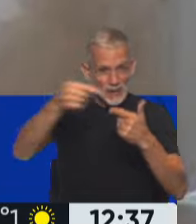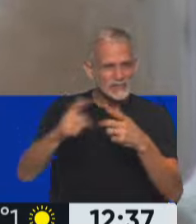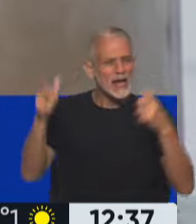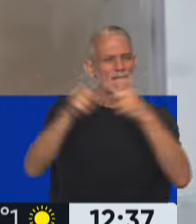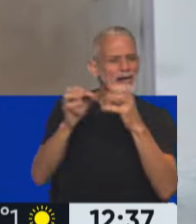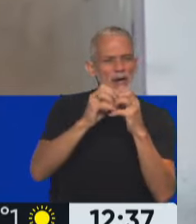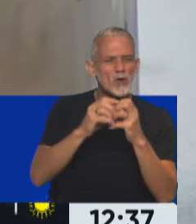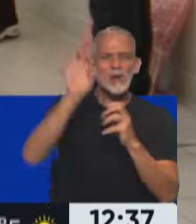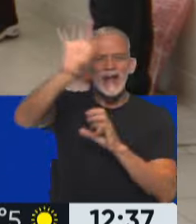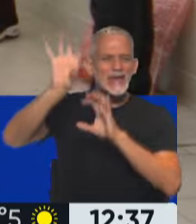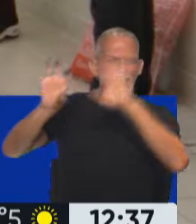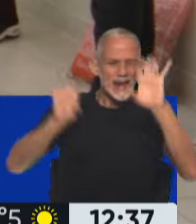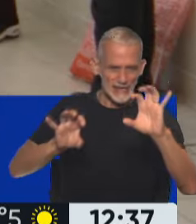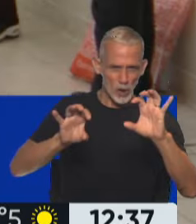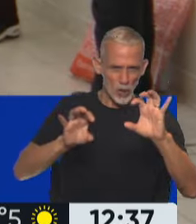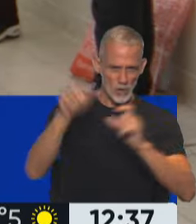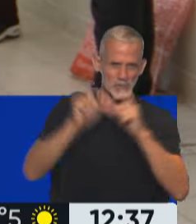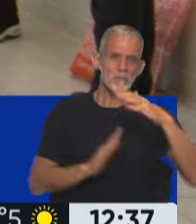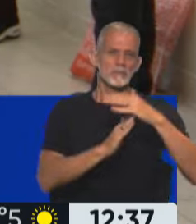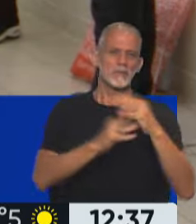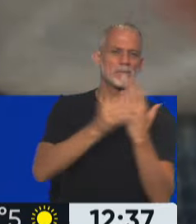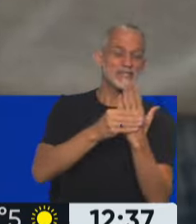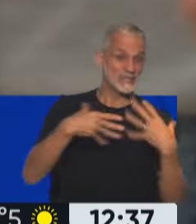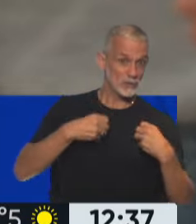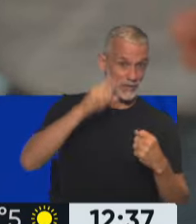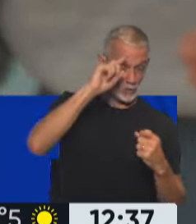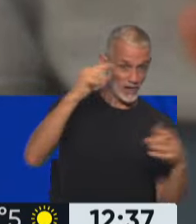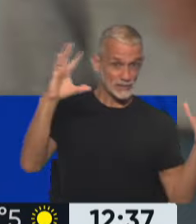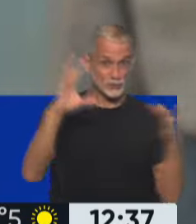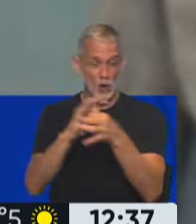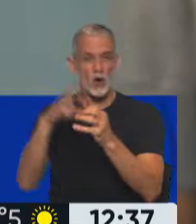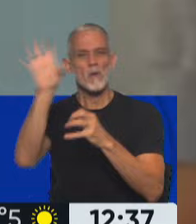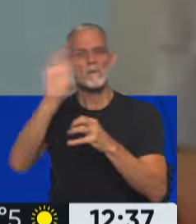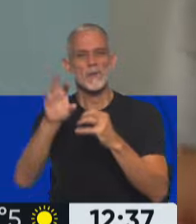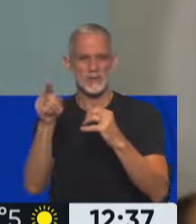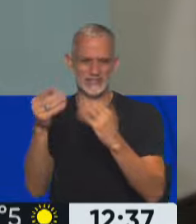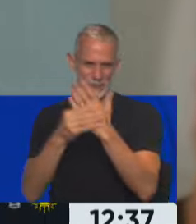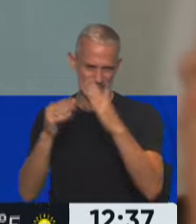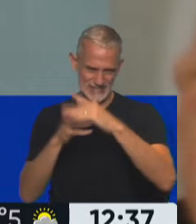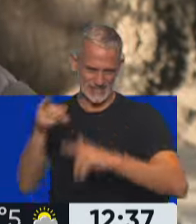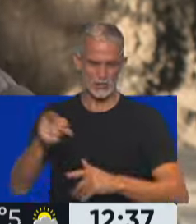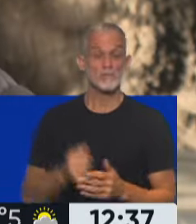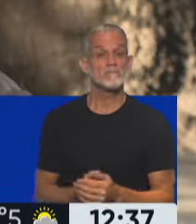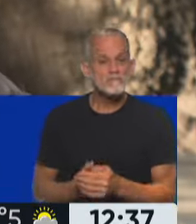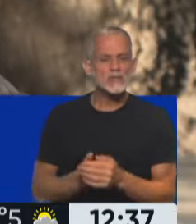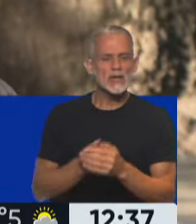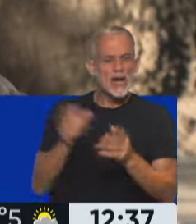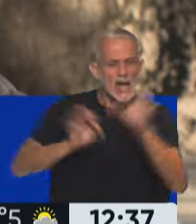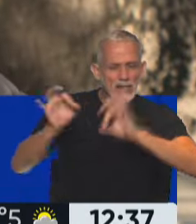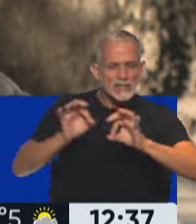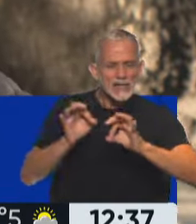por regiones entre funcionarios de los Ministerios de Salud de la Nación y de las provincias. La estrategia de control del dengue es una